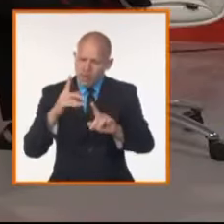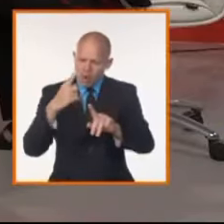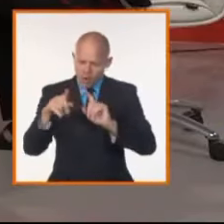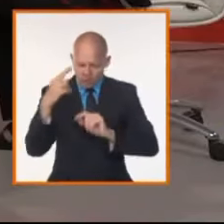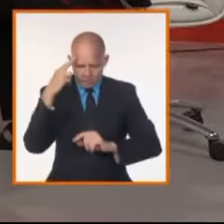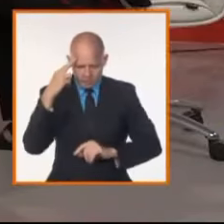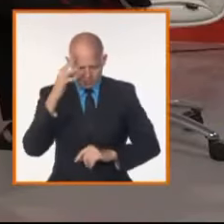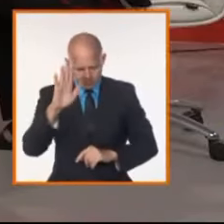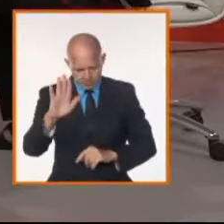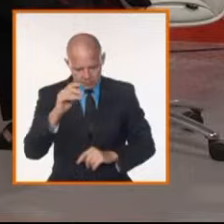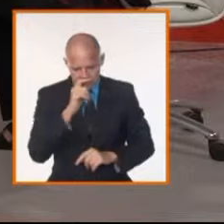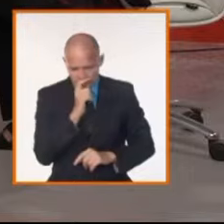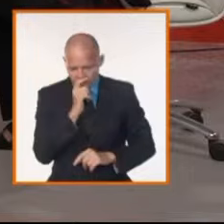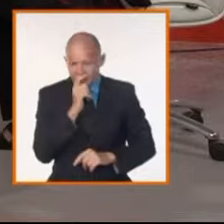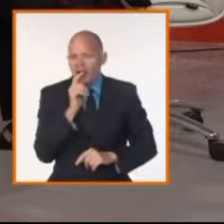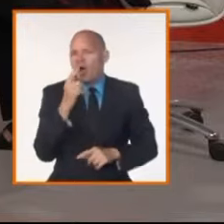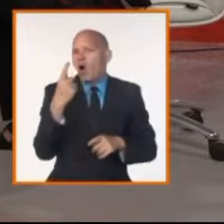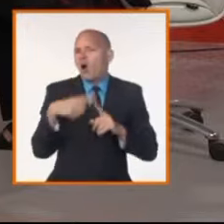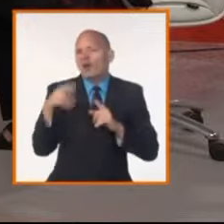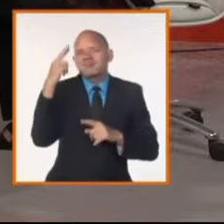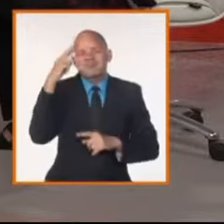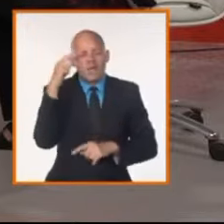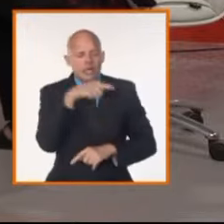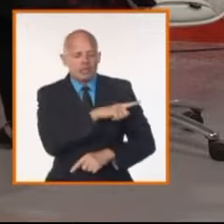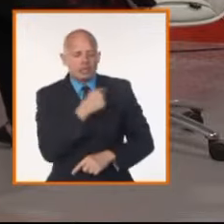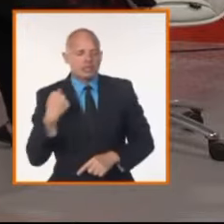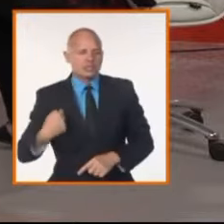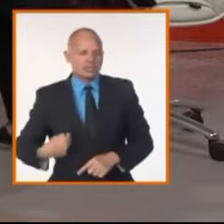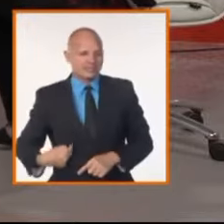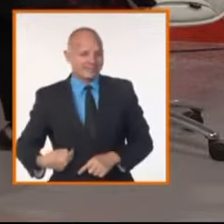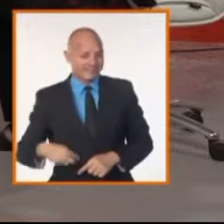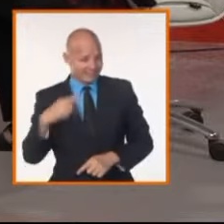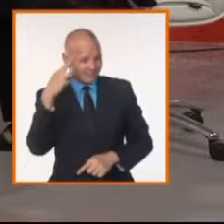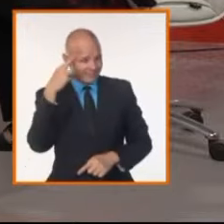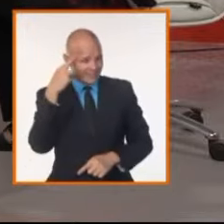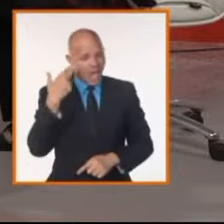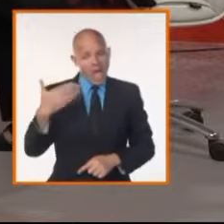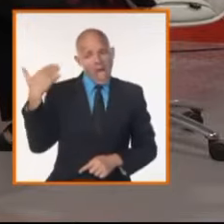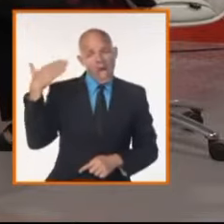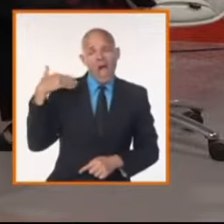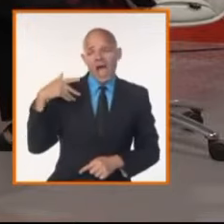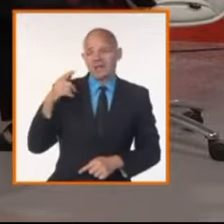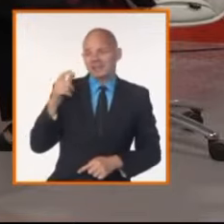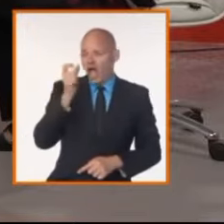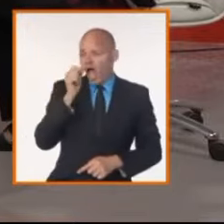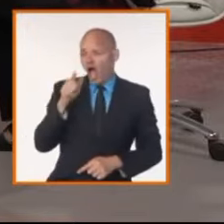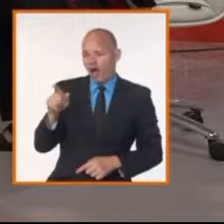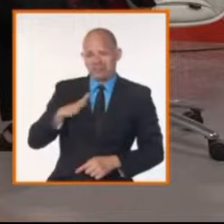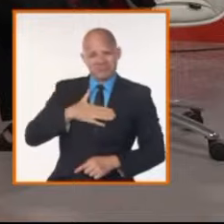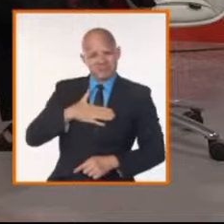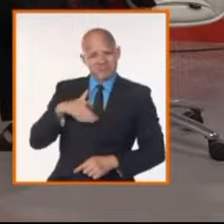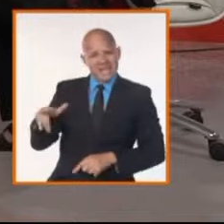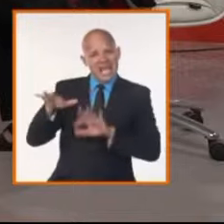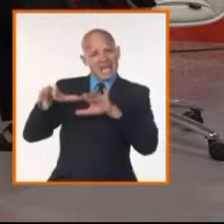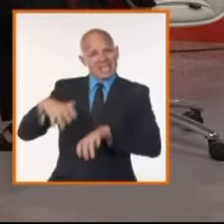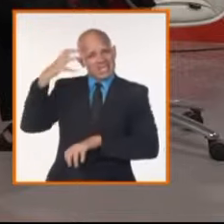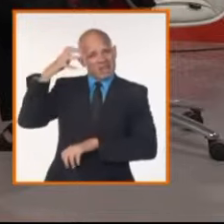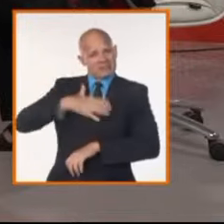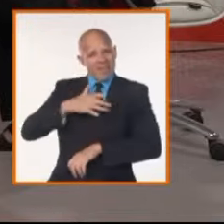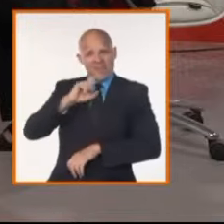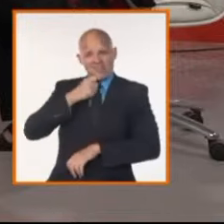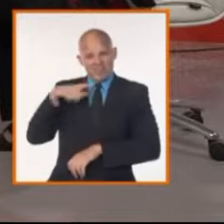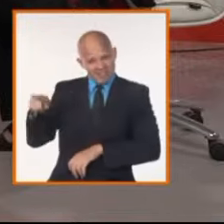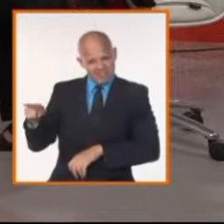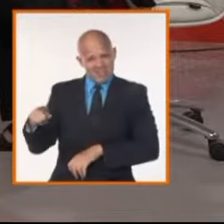como claro no se puede comparar no es un jefe de estado pero Cómo recibió a blinke que ni siquiera le le le desplegaron